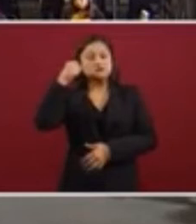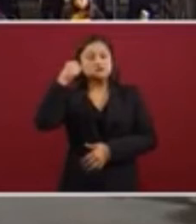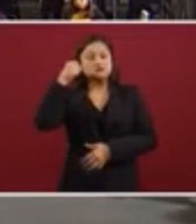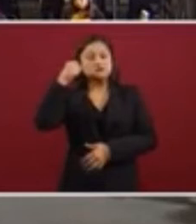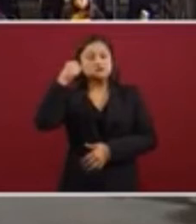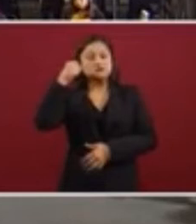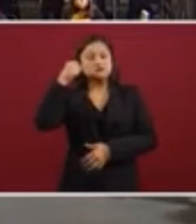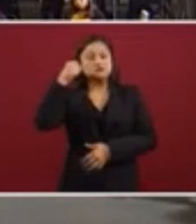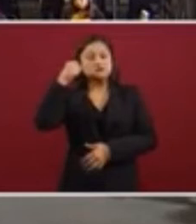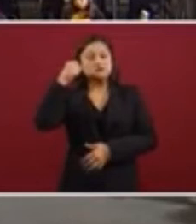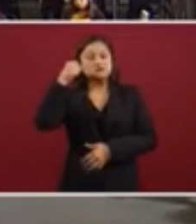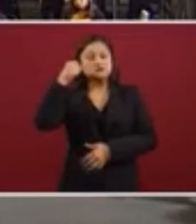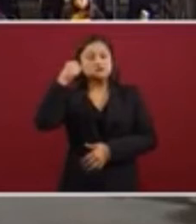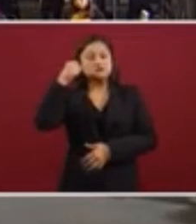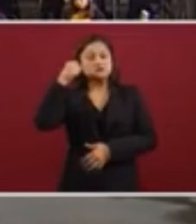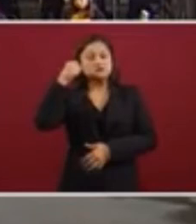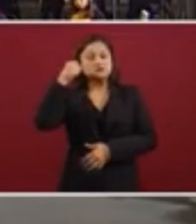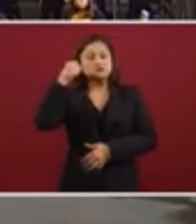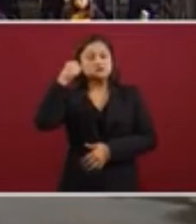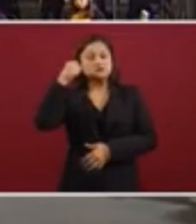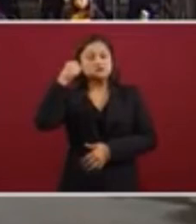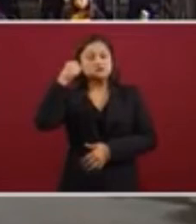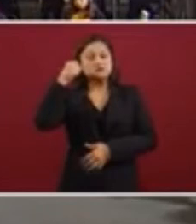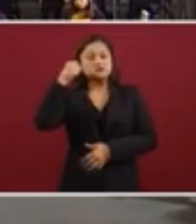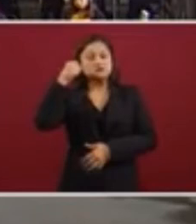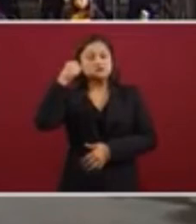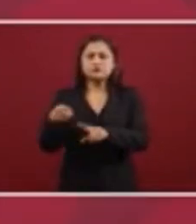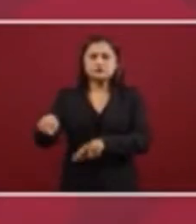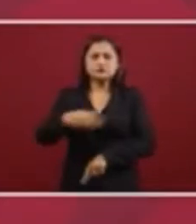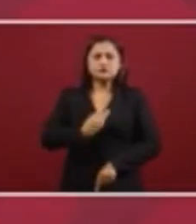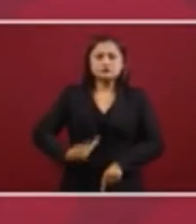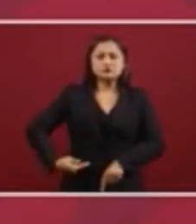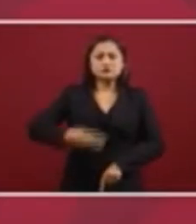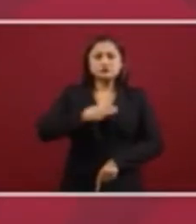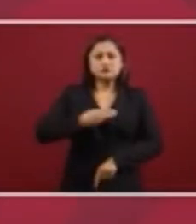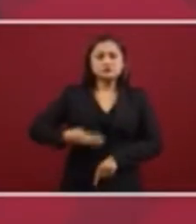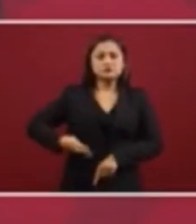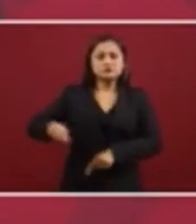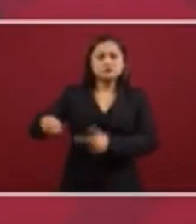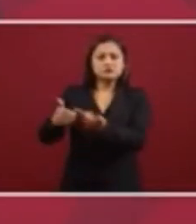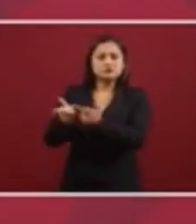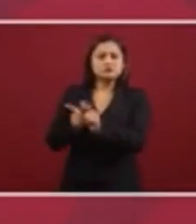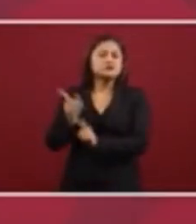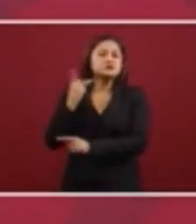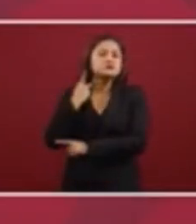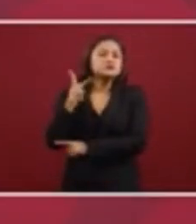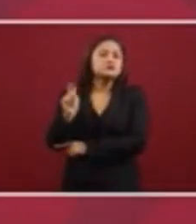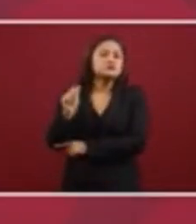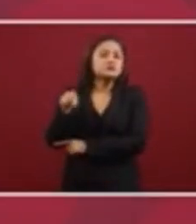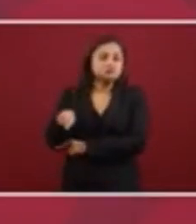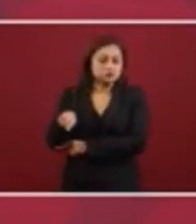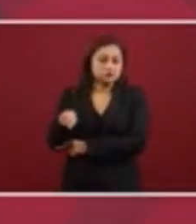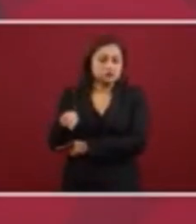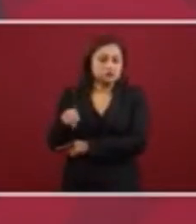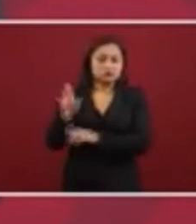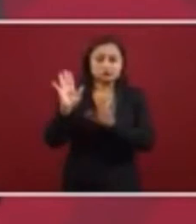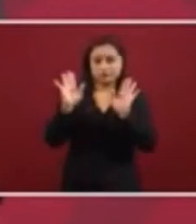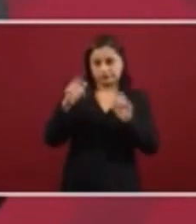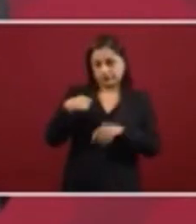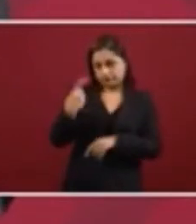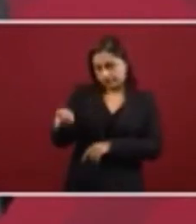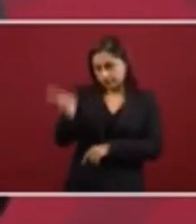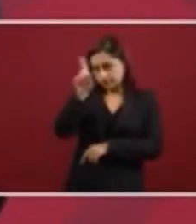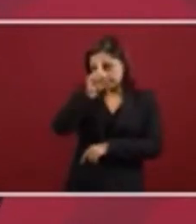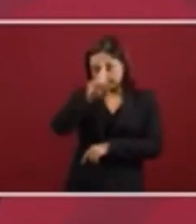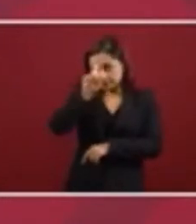les va a sobrar. Veamos como se los dijo el presidente López Obrador. Yo les también recomendaría que si ellos